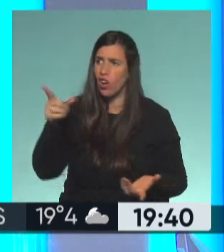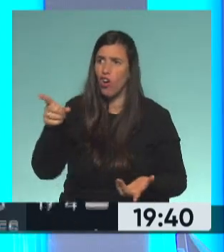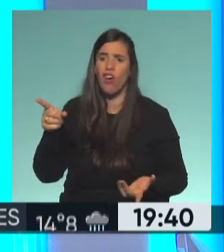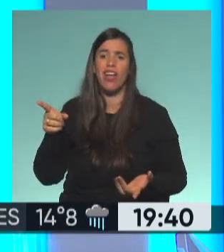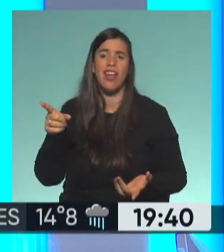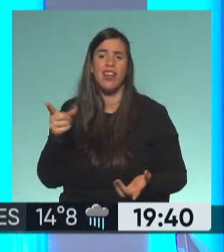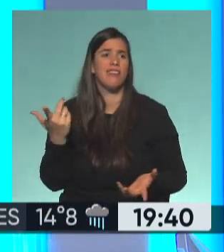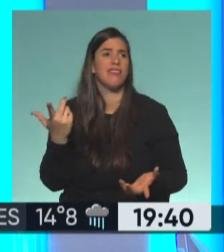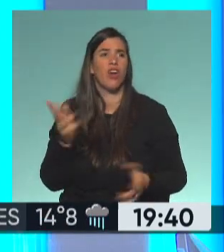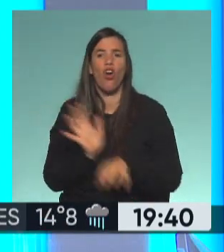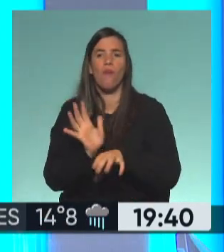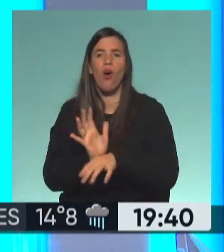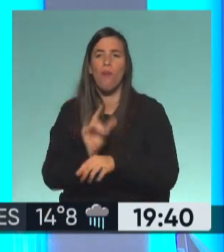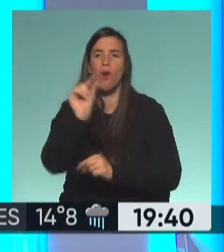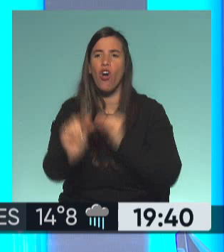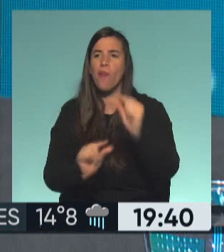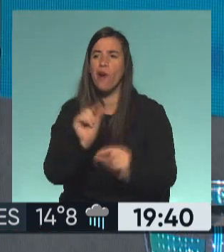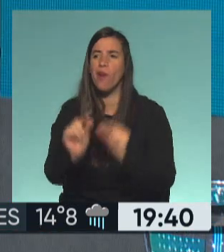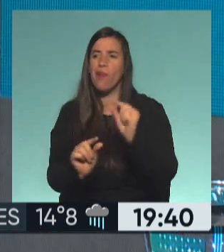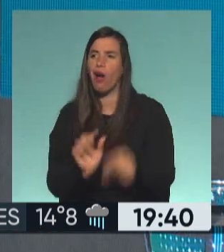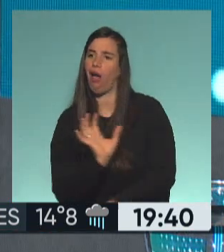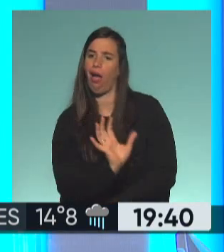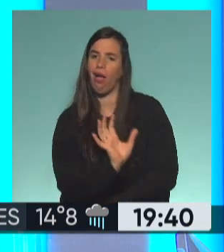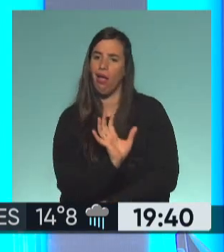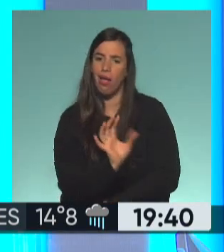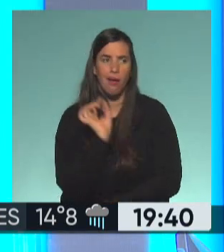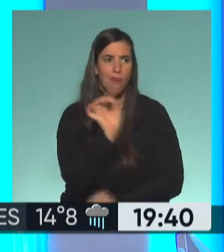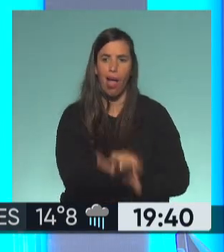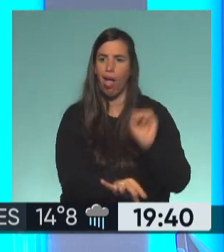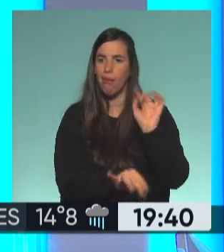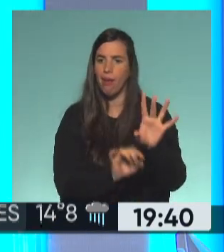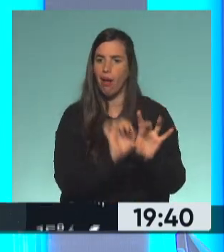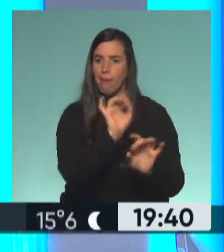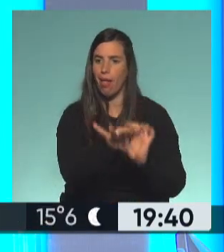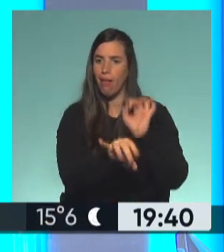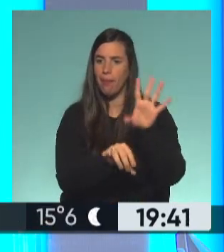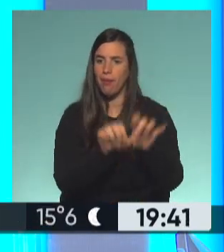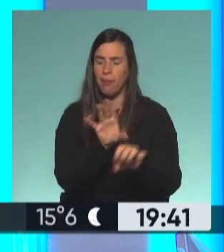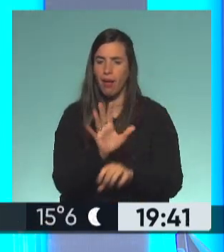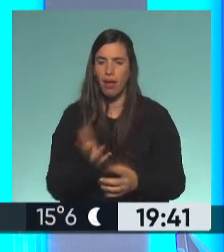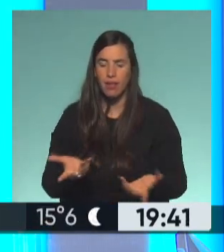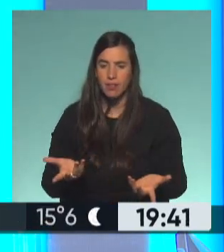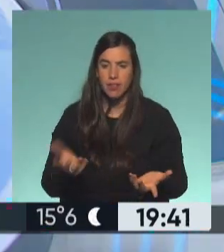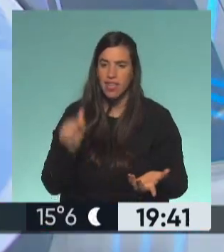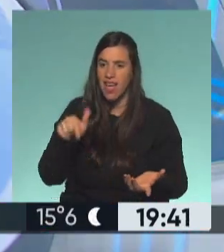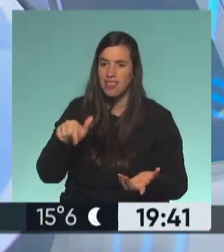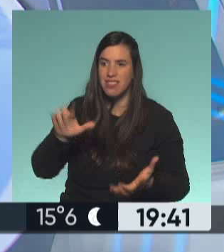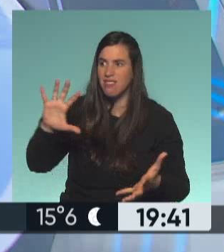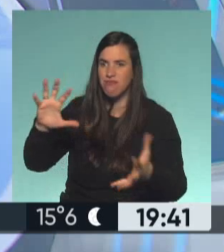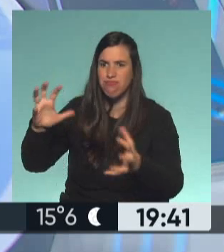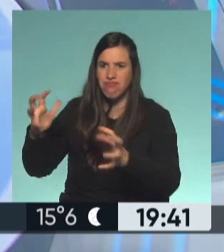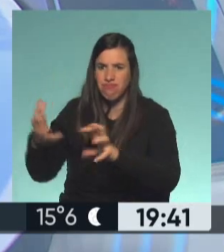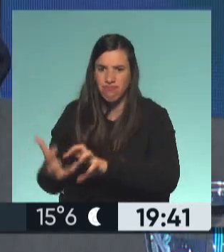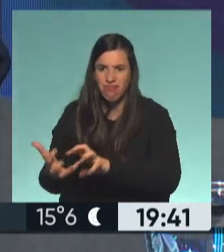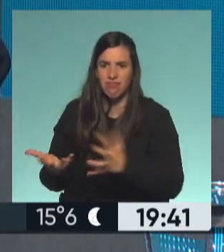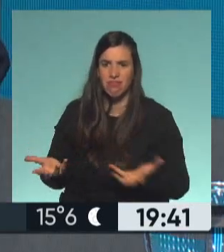apodo, te tiro una chicana, trabajo una interna, Pero de esa manera te fragmento. Ahora, ¿cómo se